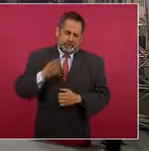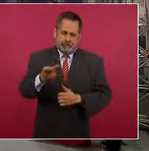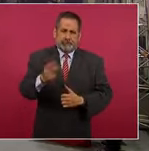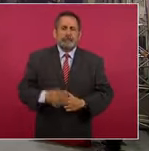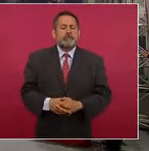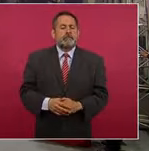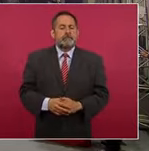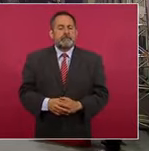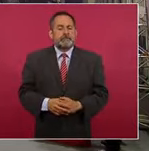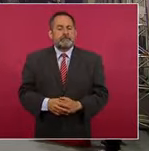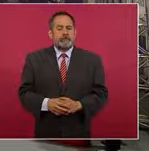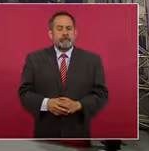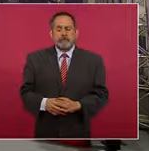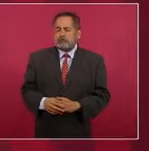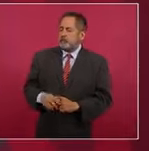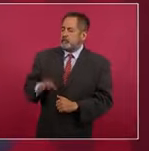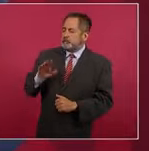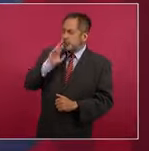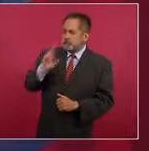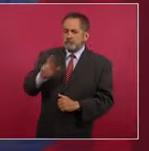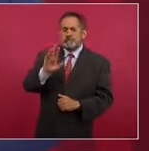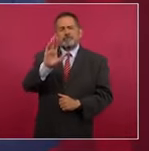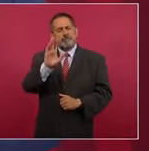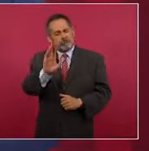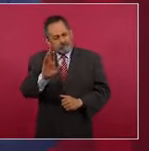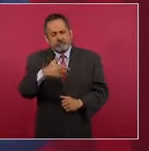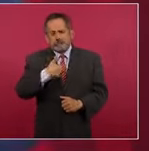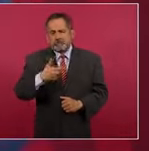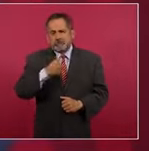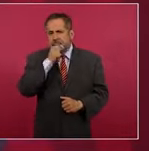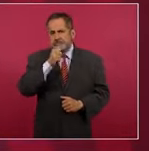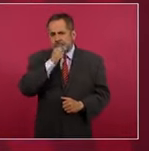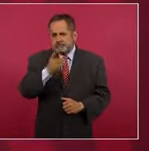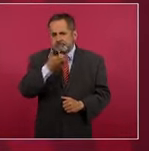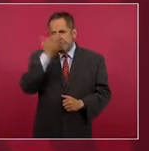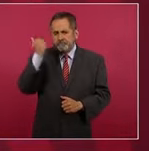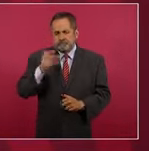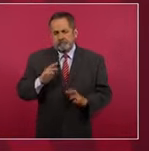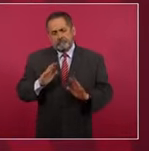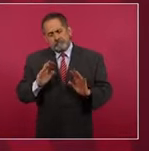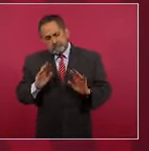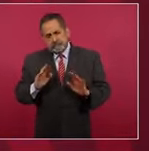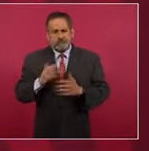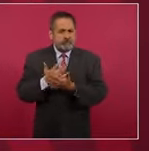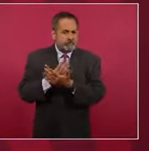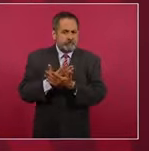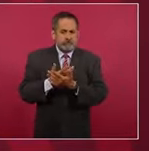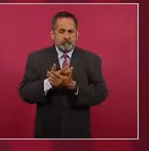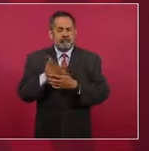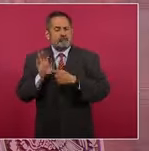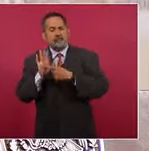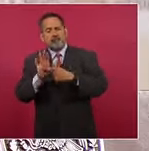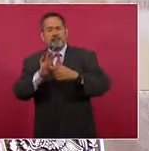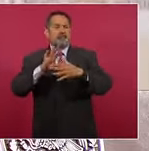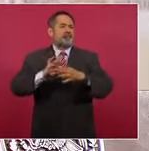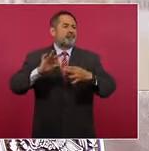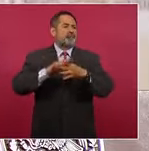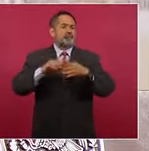pregunta. Bueno, todavía no sabemos, porque se hizo la exposición en lo